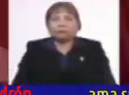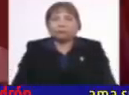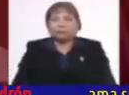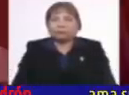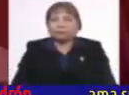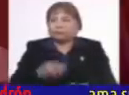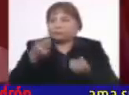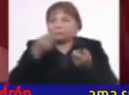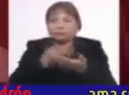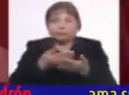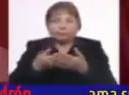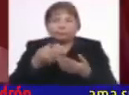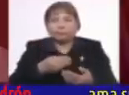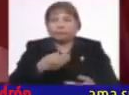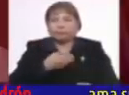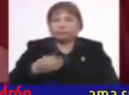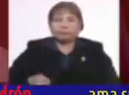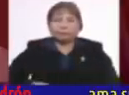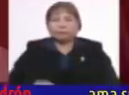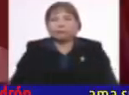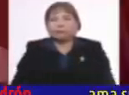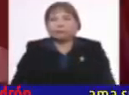la administración del estado